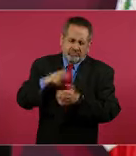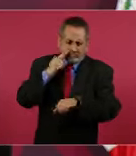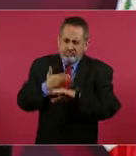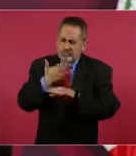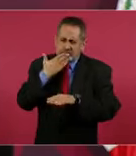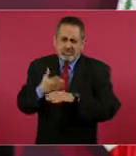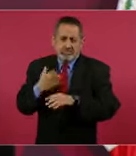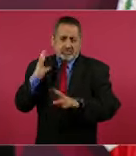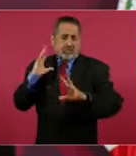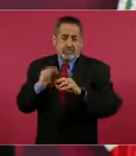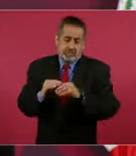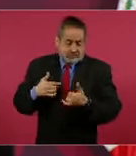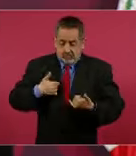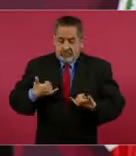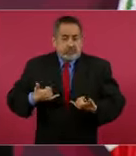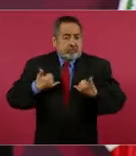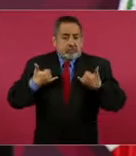Desde joven